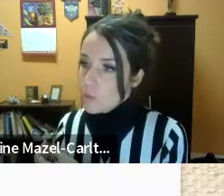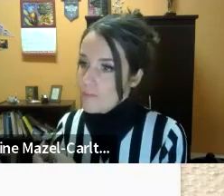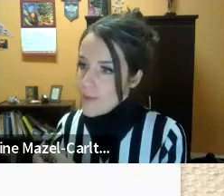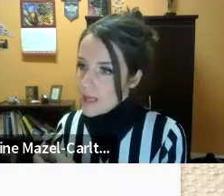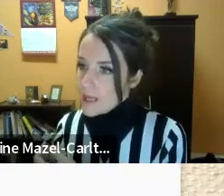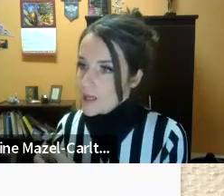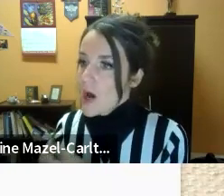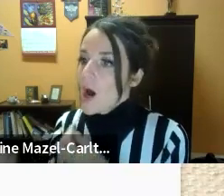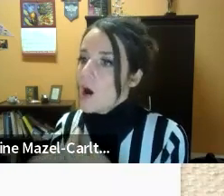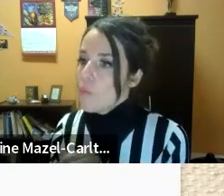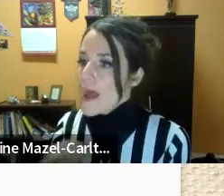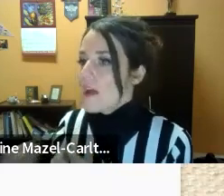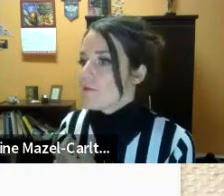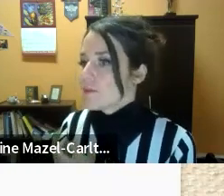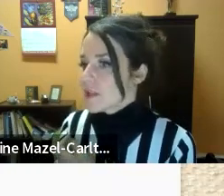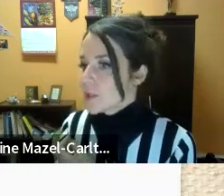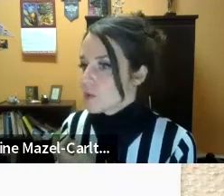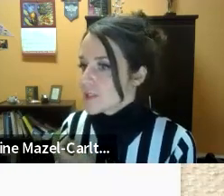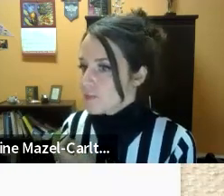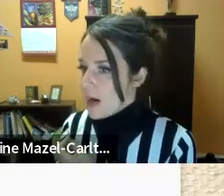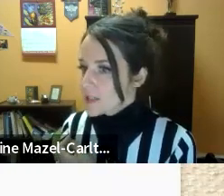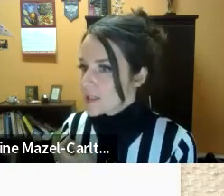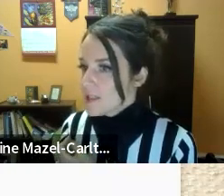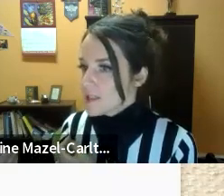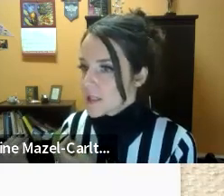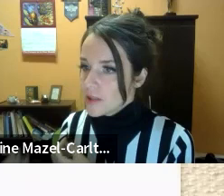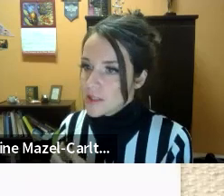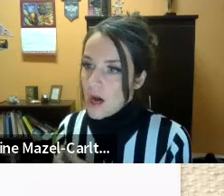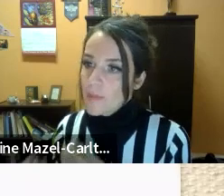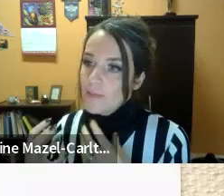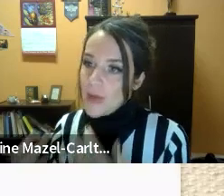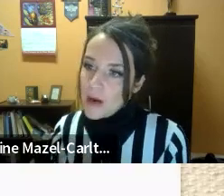¿cuáles son las cosas que estamos dejando atrás para paradigmas?